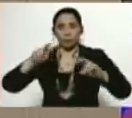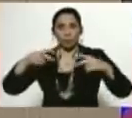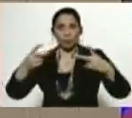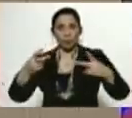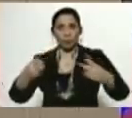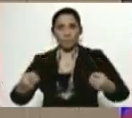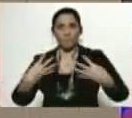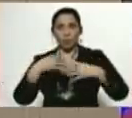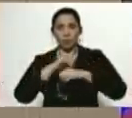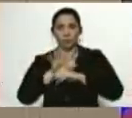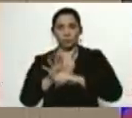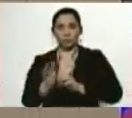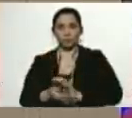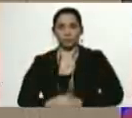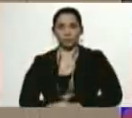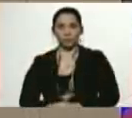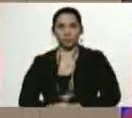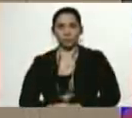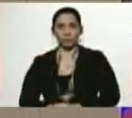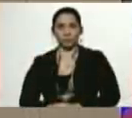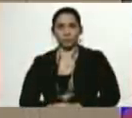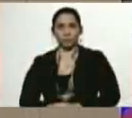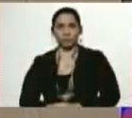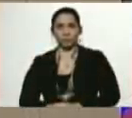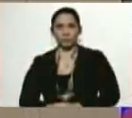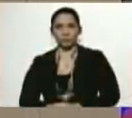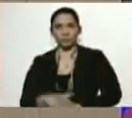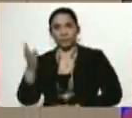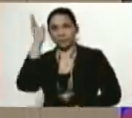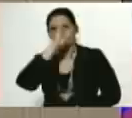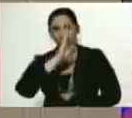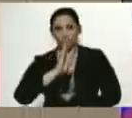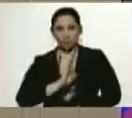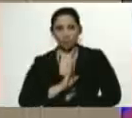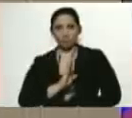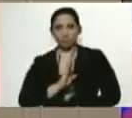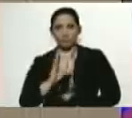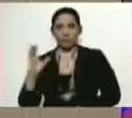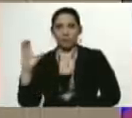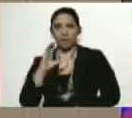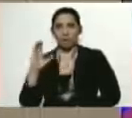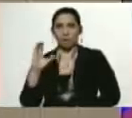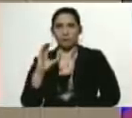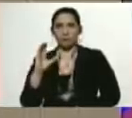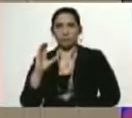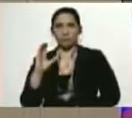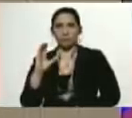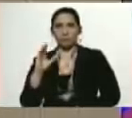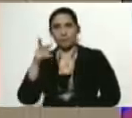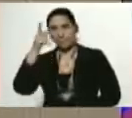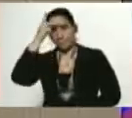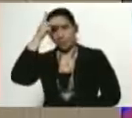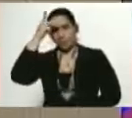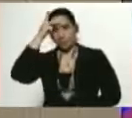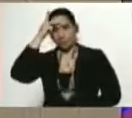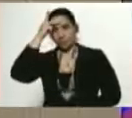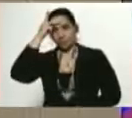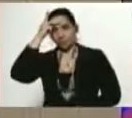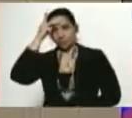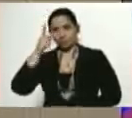la pandemia por COVID-19. Brasil, Colombia, Perú,